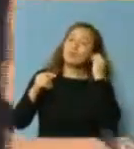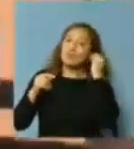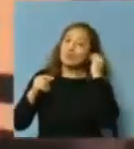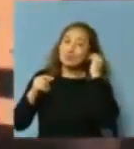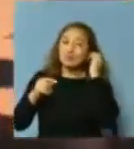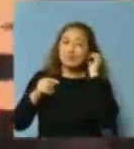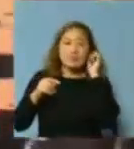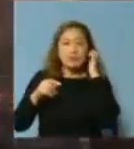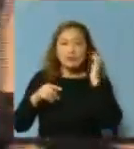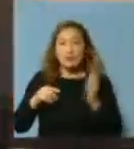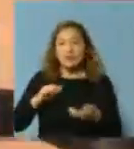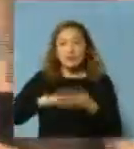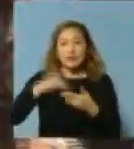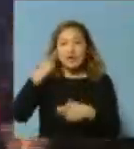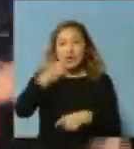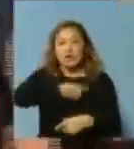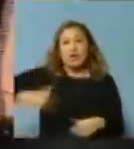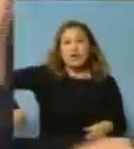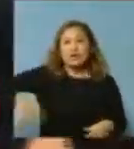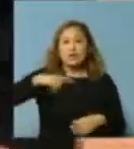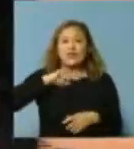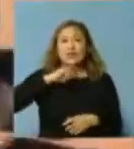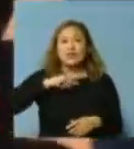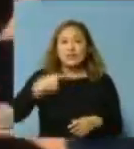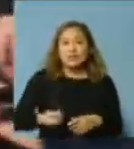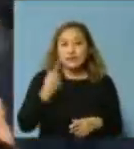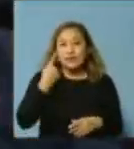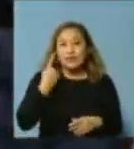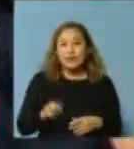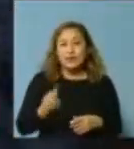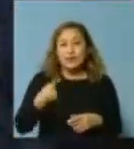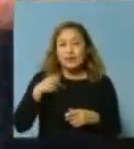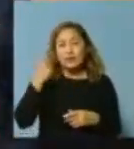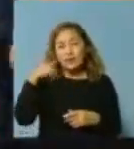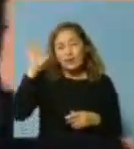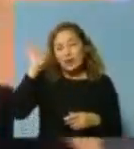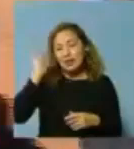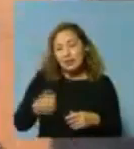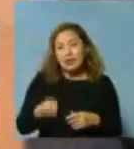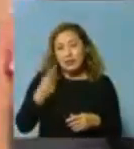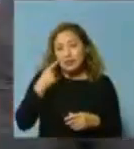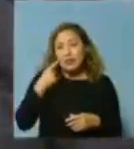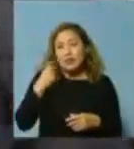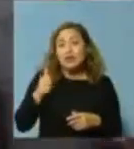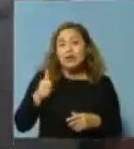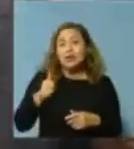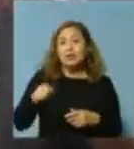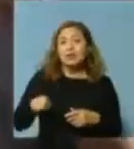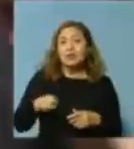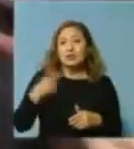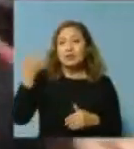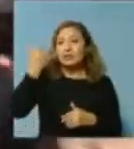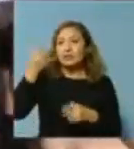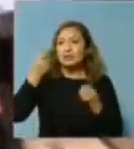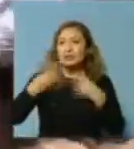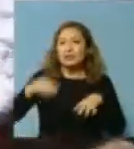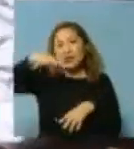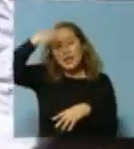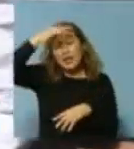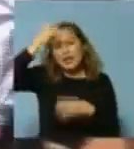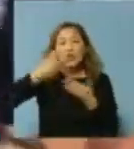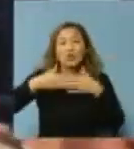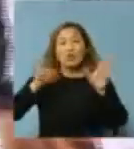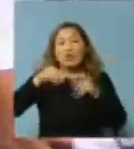gobernador de la provincia, que nos ha dado gentilmente estas palabras, teniendo en cuenta de que viene ya a encabezar el acto